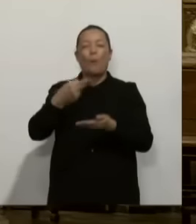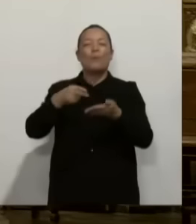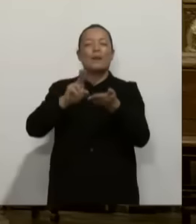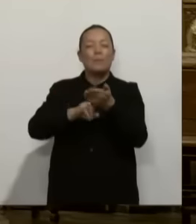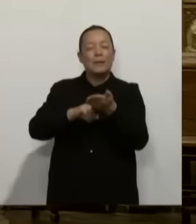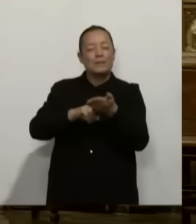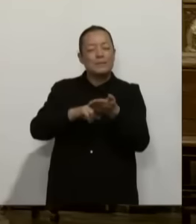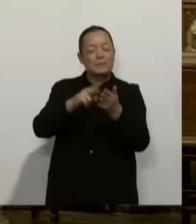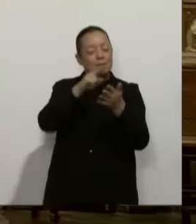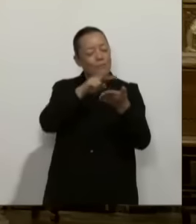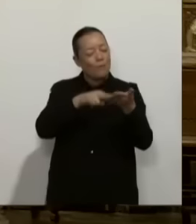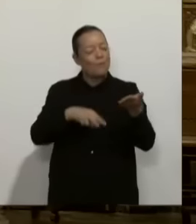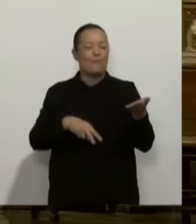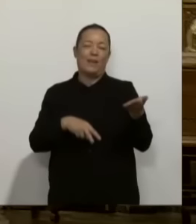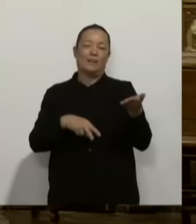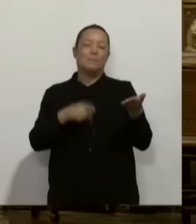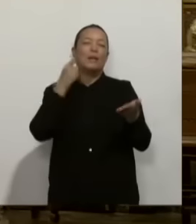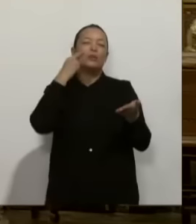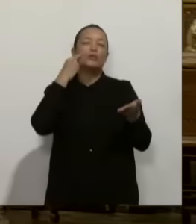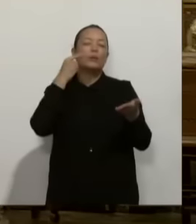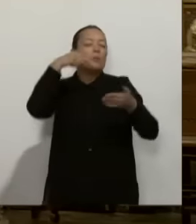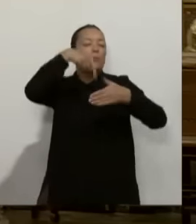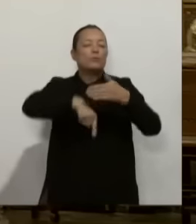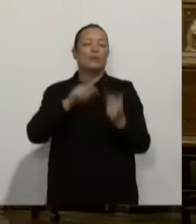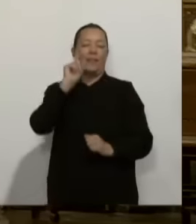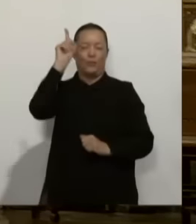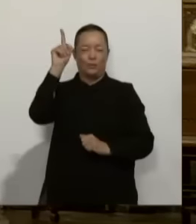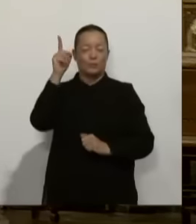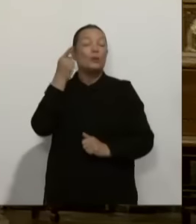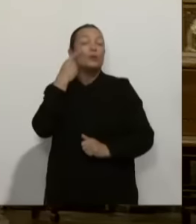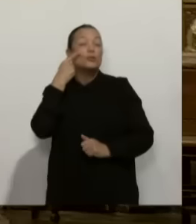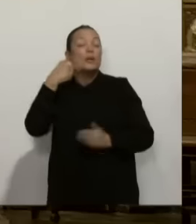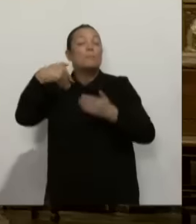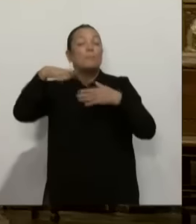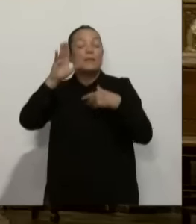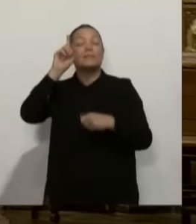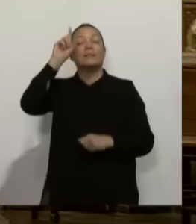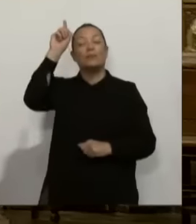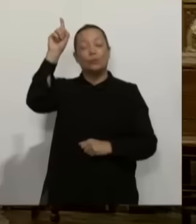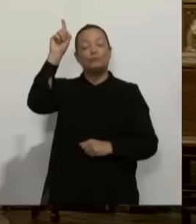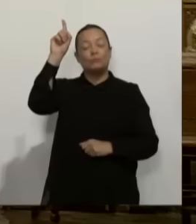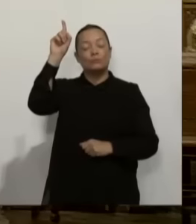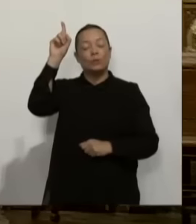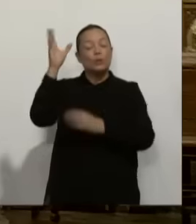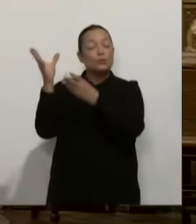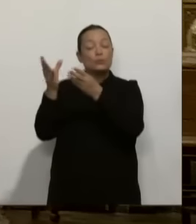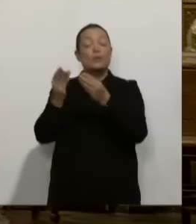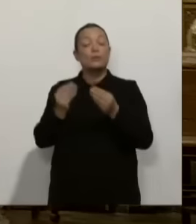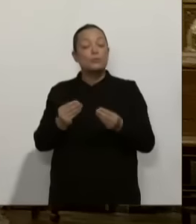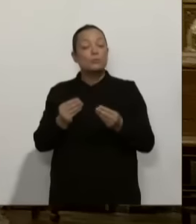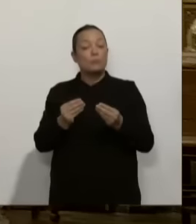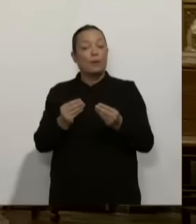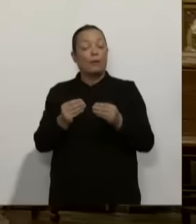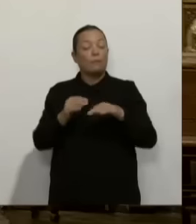Dios, será un modo concreto de conocer más a Dios. Y conocer más a Dios nos